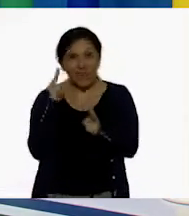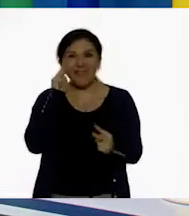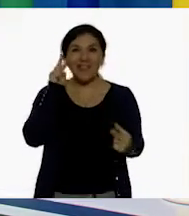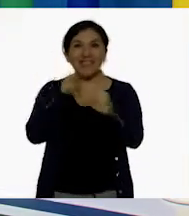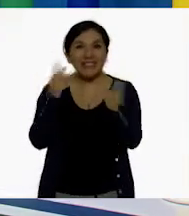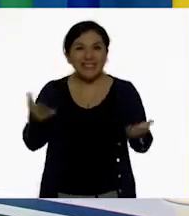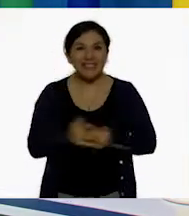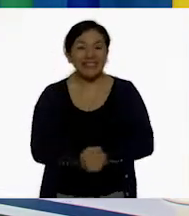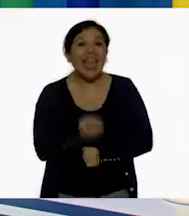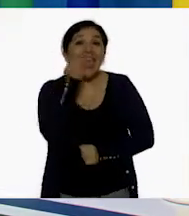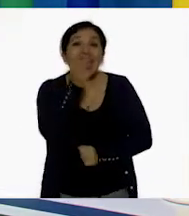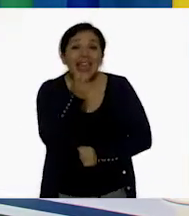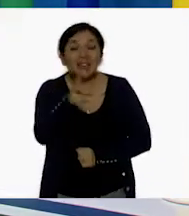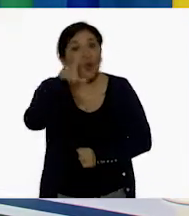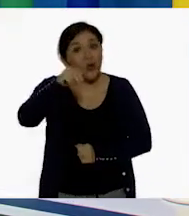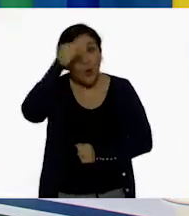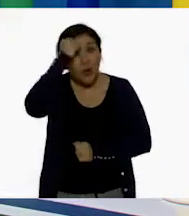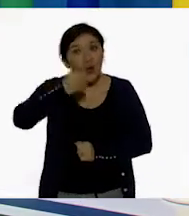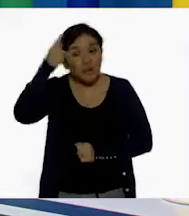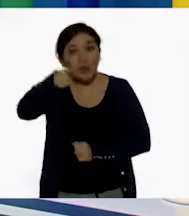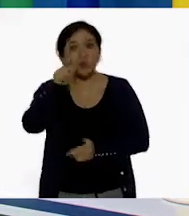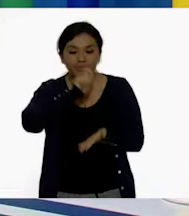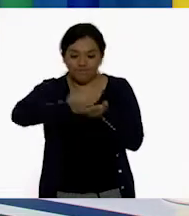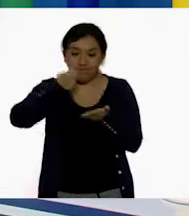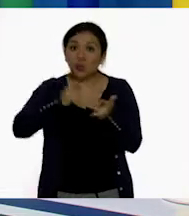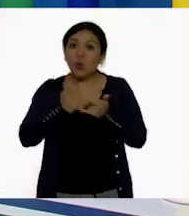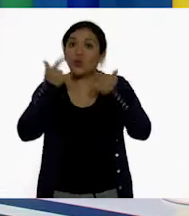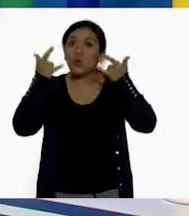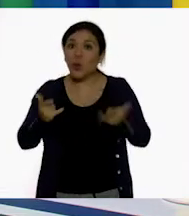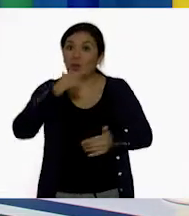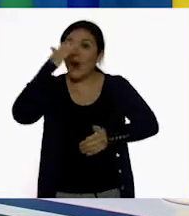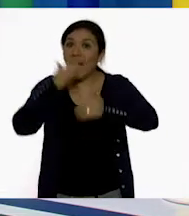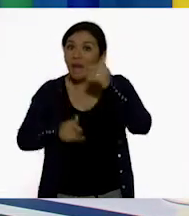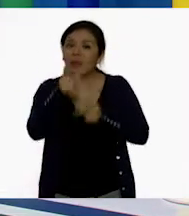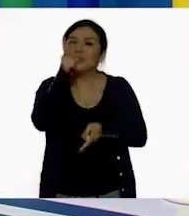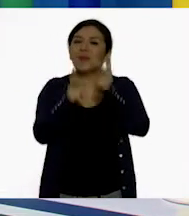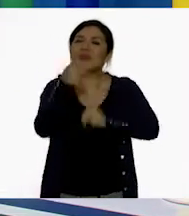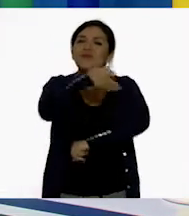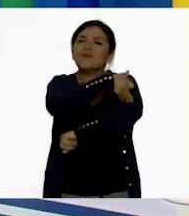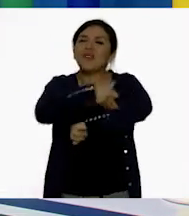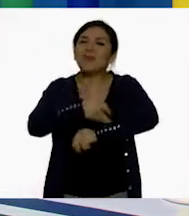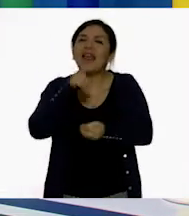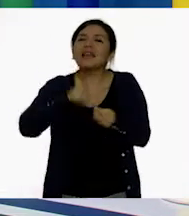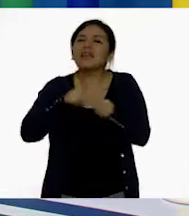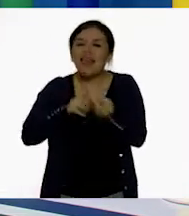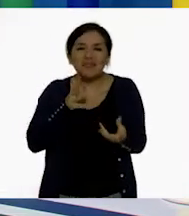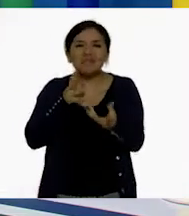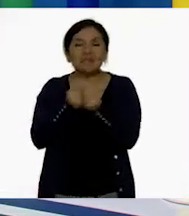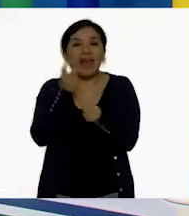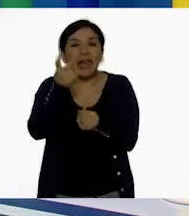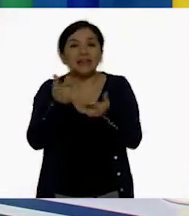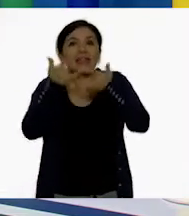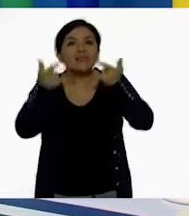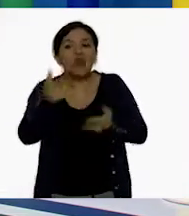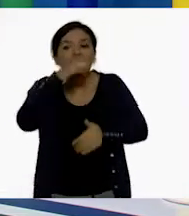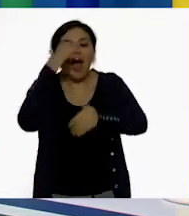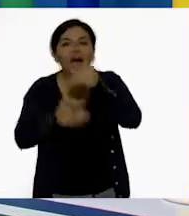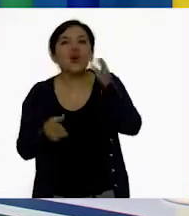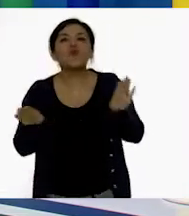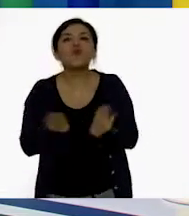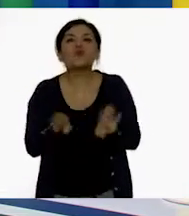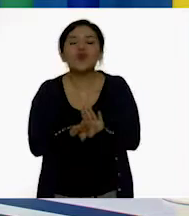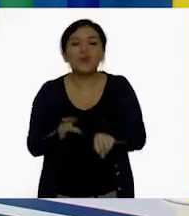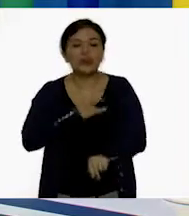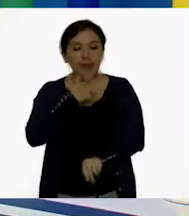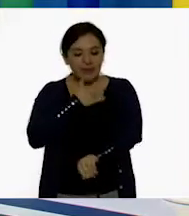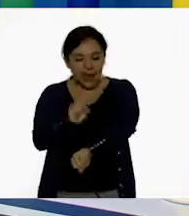¡Exacto! Así es. No olviden completar el cuento y platicar con alguien. ¿Cómo va a terminar este cuento y qué